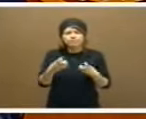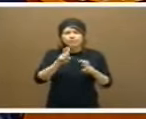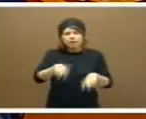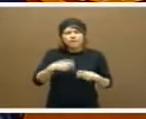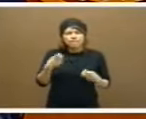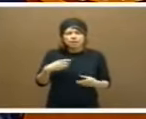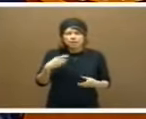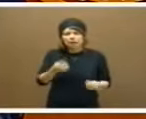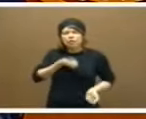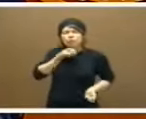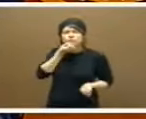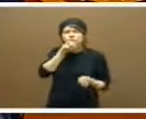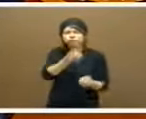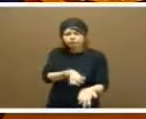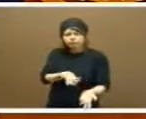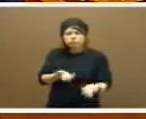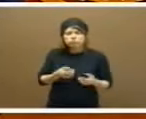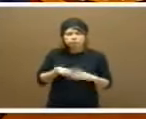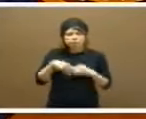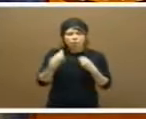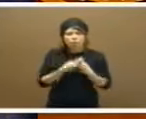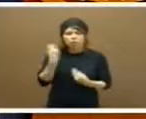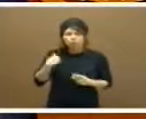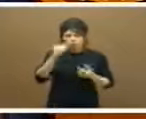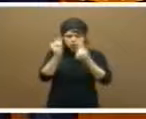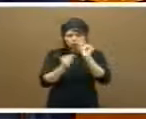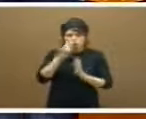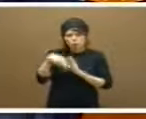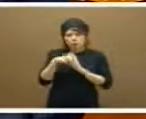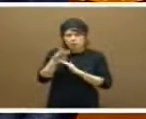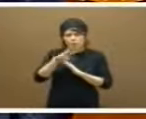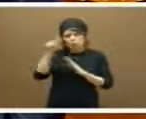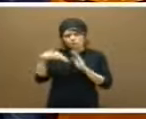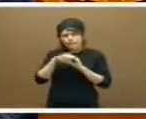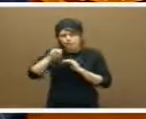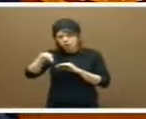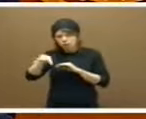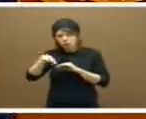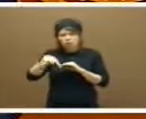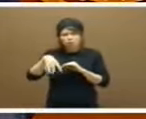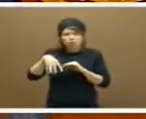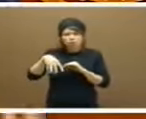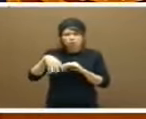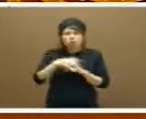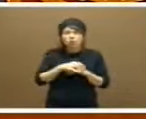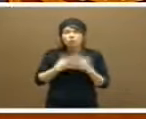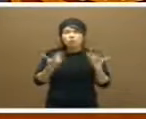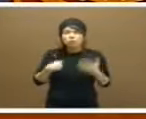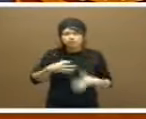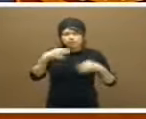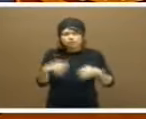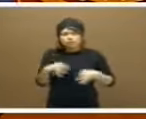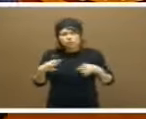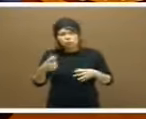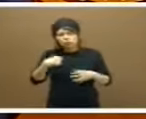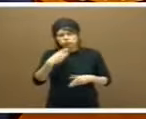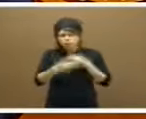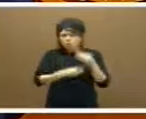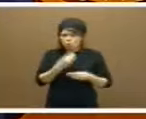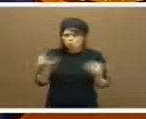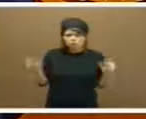de la enmienda planteada en el documento de los presupuestos del 2013 y 2014, les aseguro que nosotros lo hemos